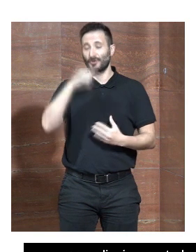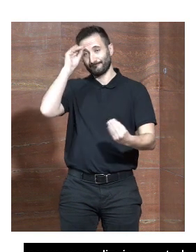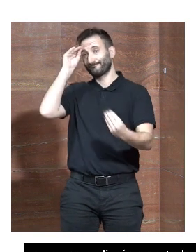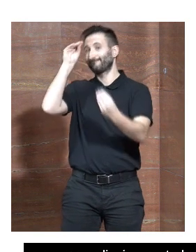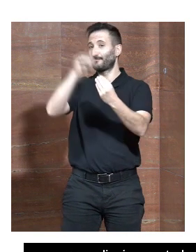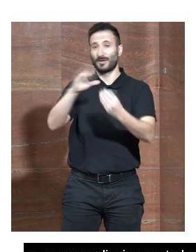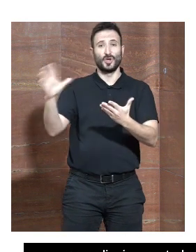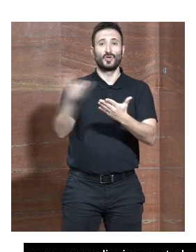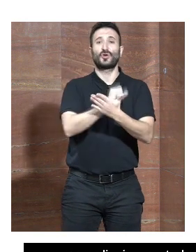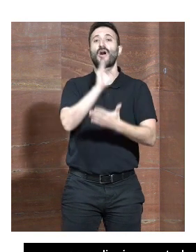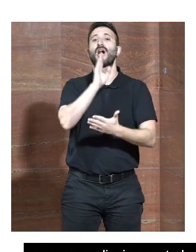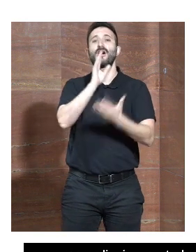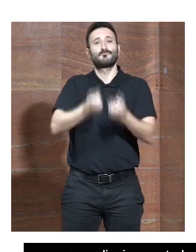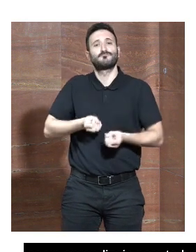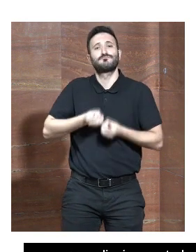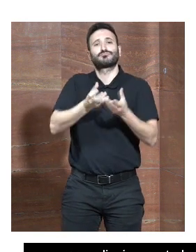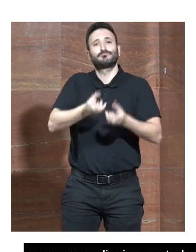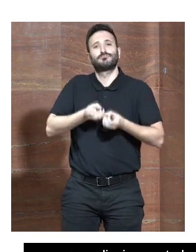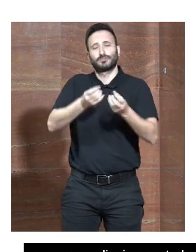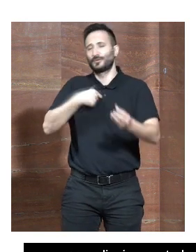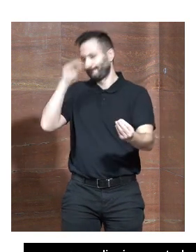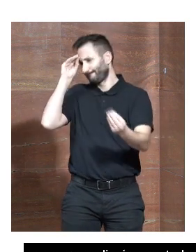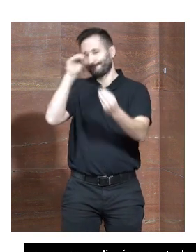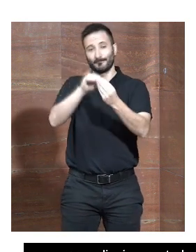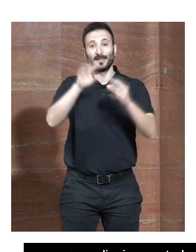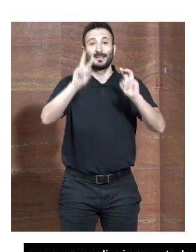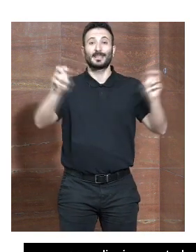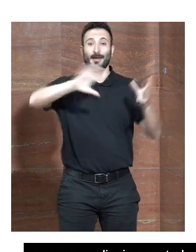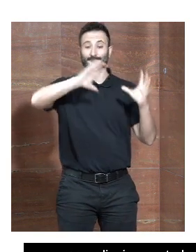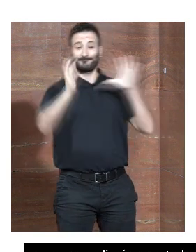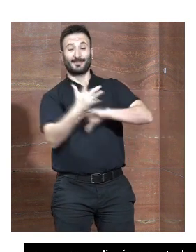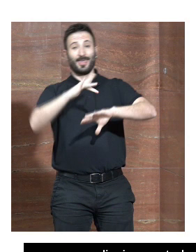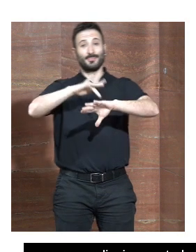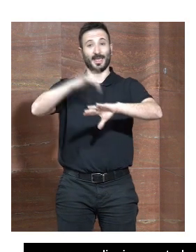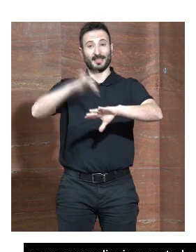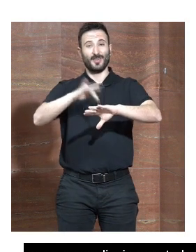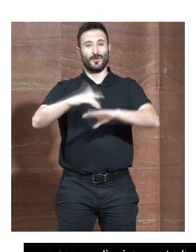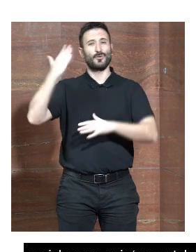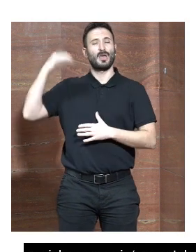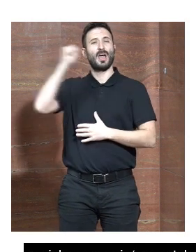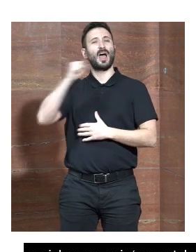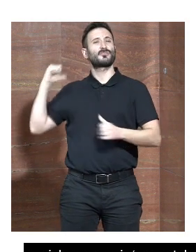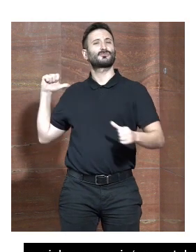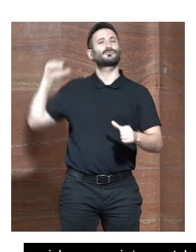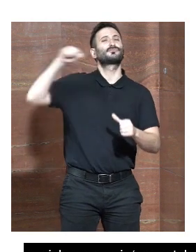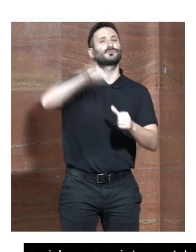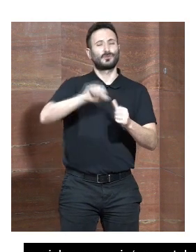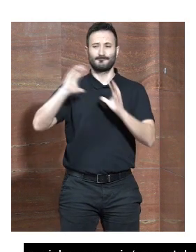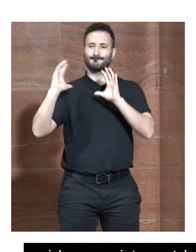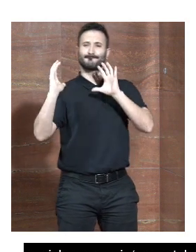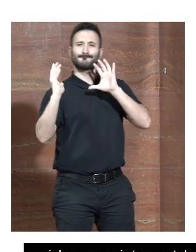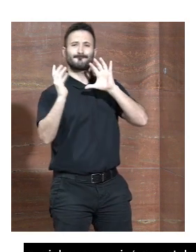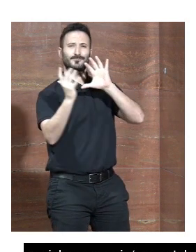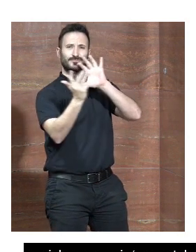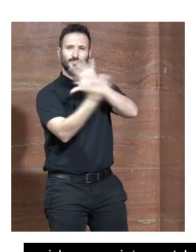más de acuerdo con todo lo que ha comentado, ¿no? La digitalización realmente que ha tenido lugar en los últimos años, el proceso